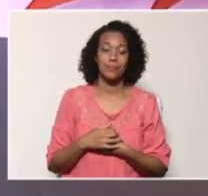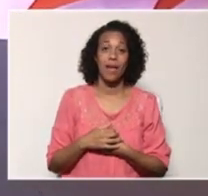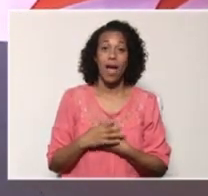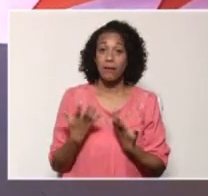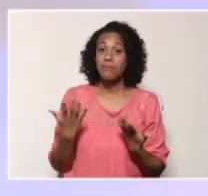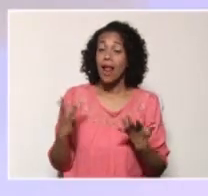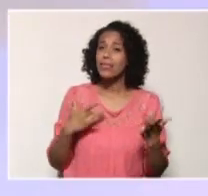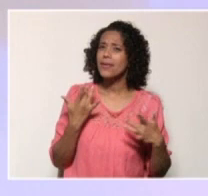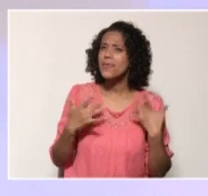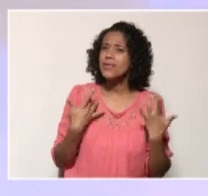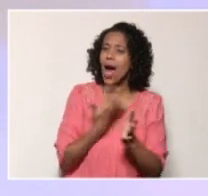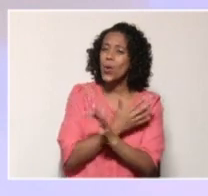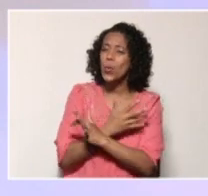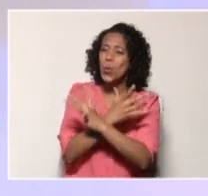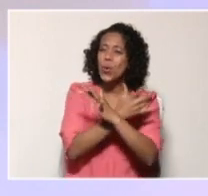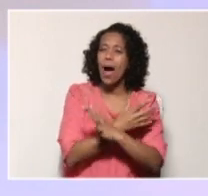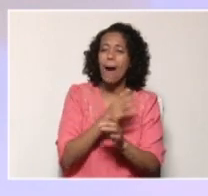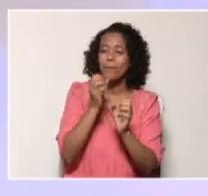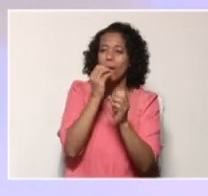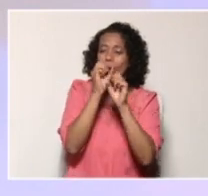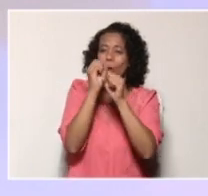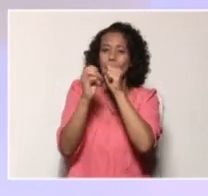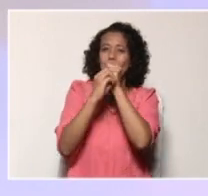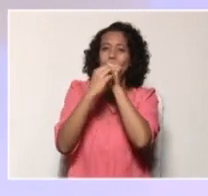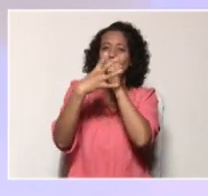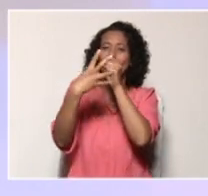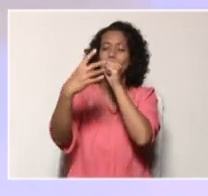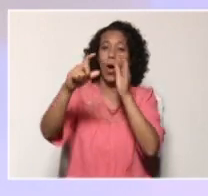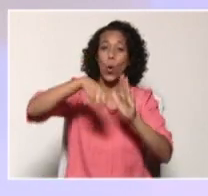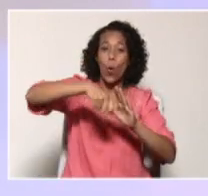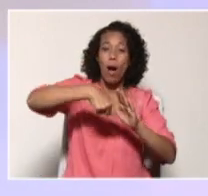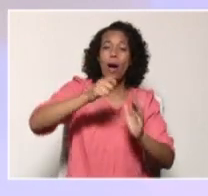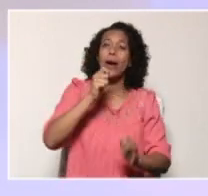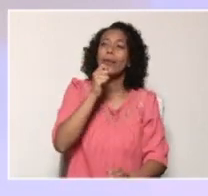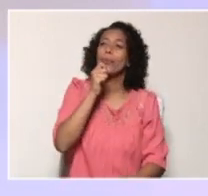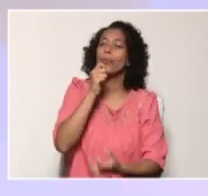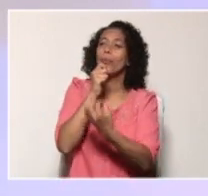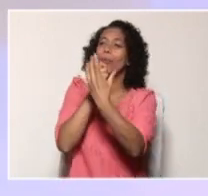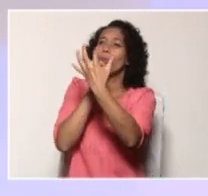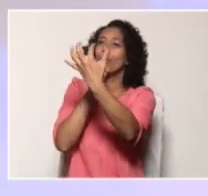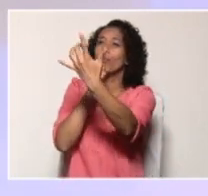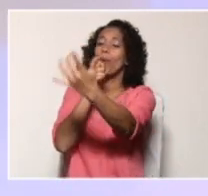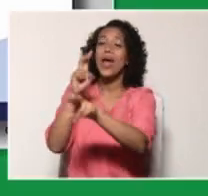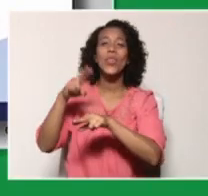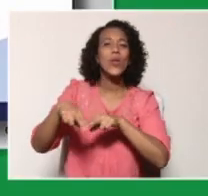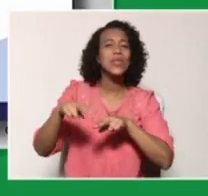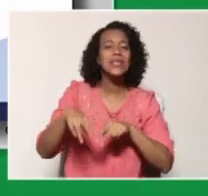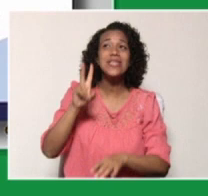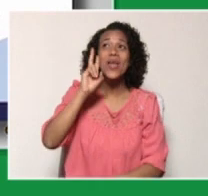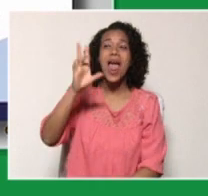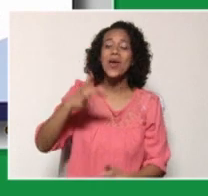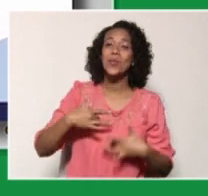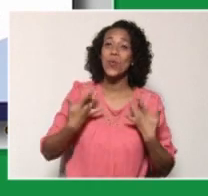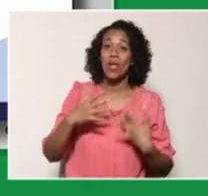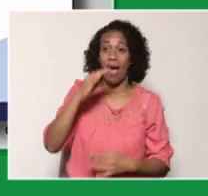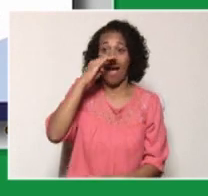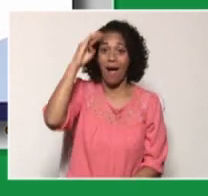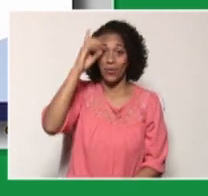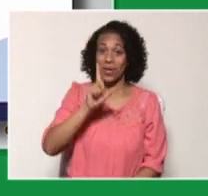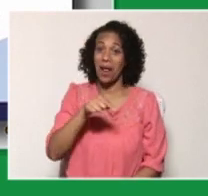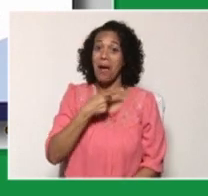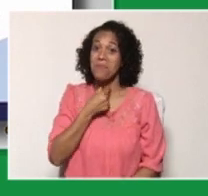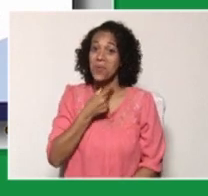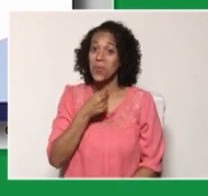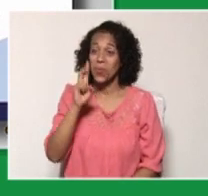Bueno, la actividad de jugar con burbujas es un juego, como lo estoy diciendo, que a todos los niños les encanta, incluso a los adultos también